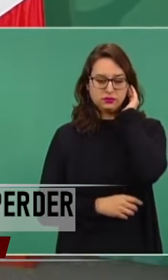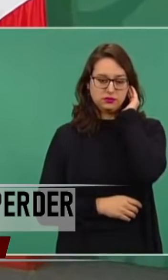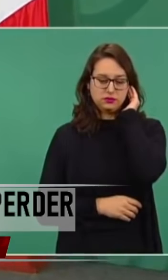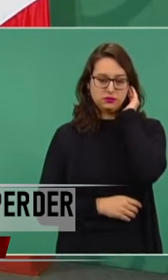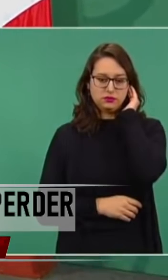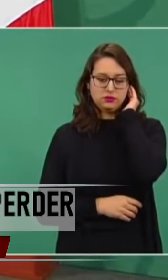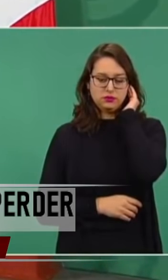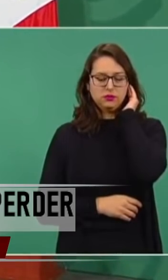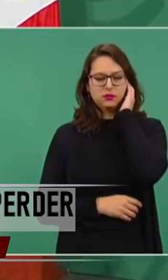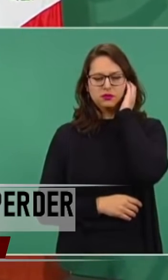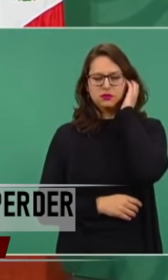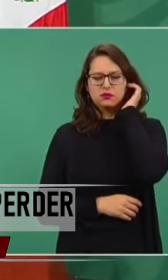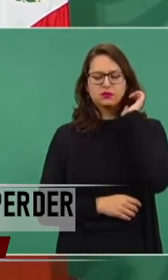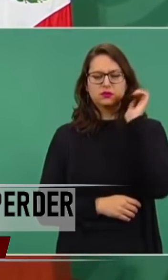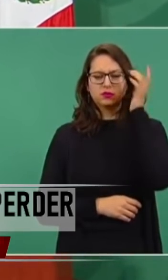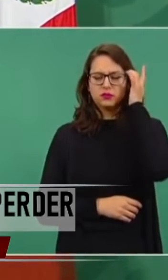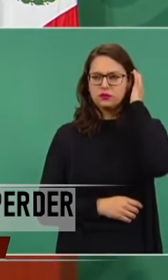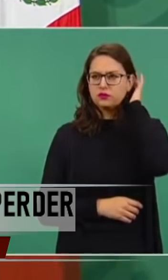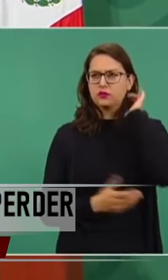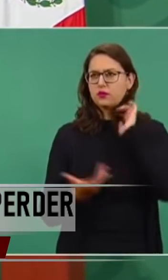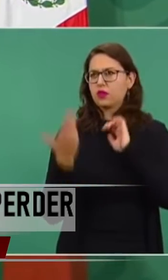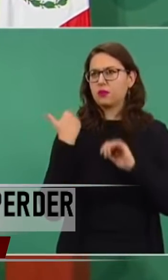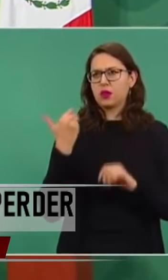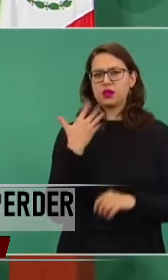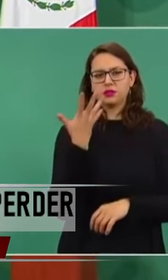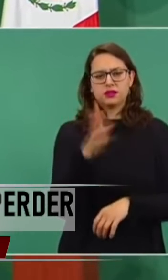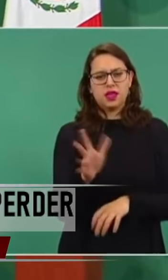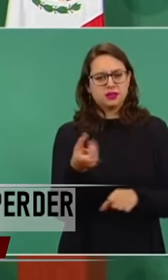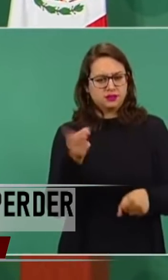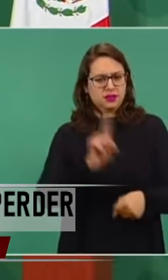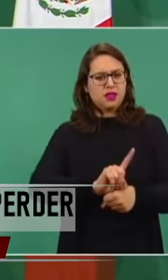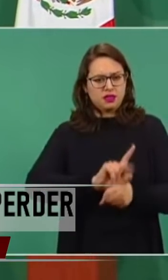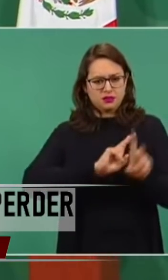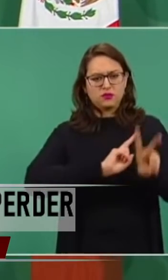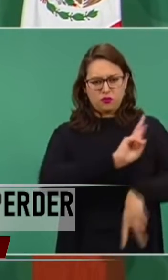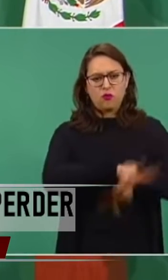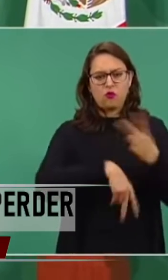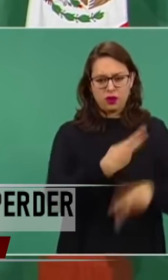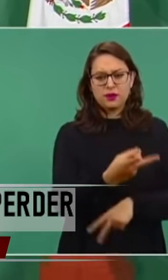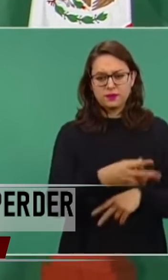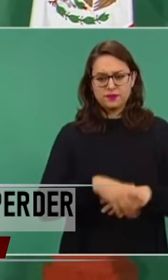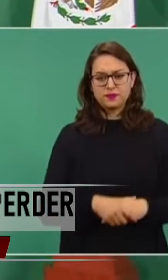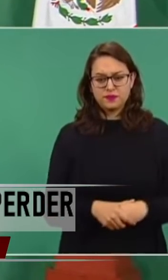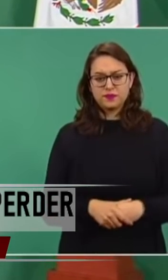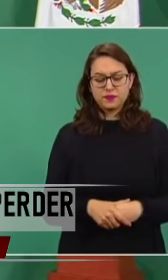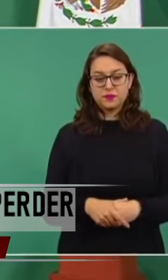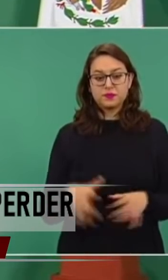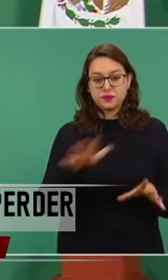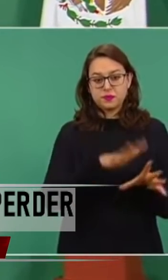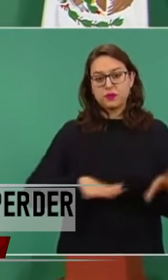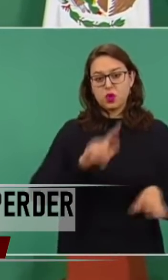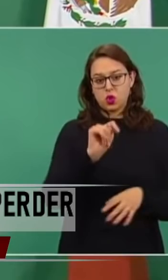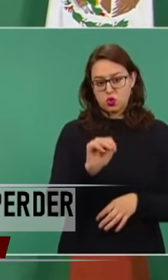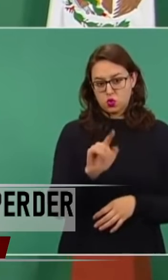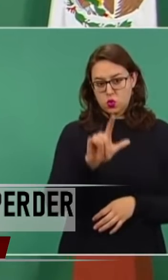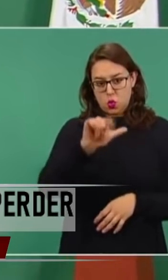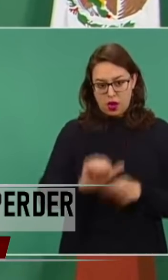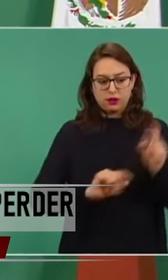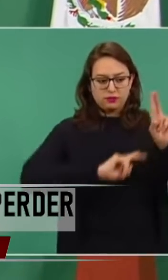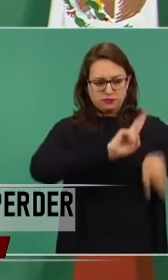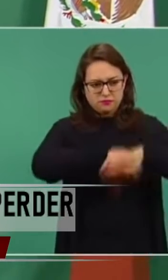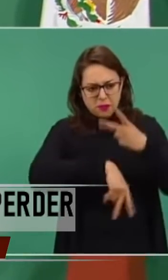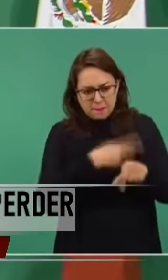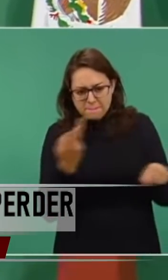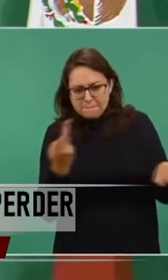menos creo que 10 días y nos reunimos ahí en Tula y se analizaron las